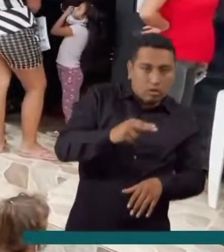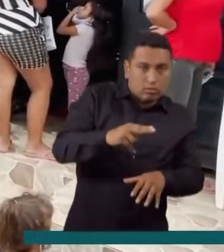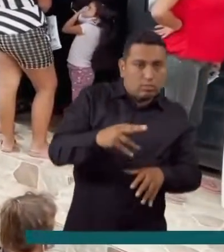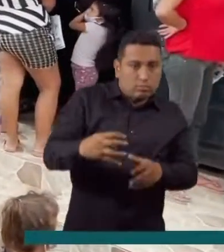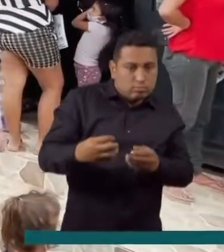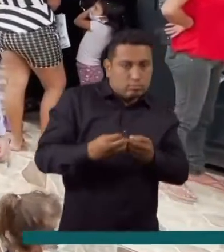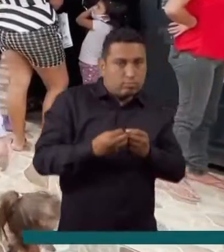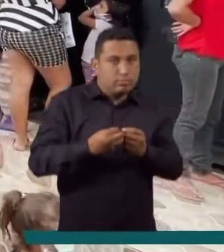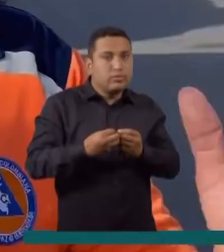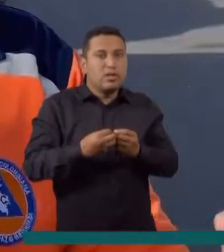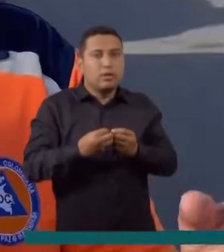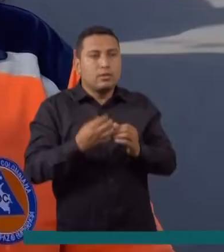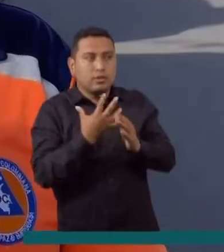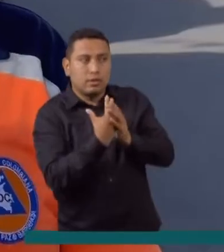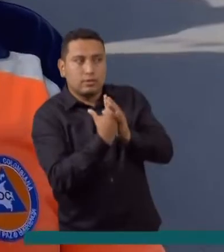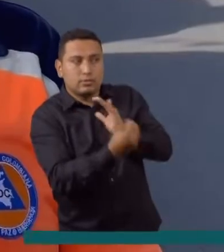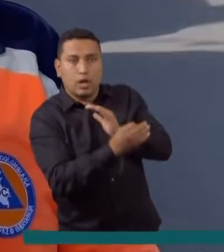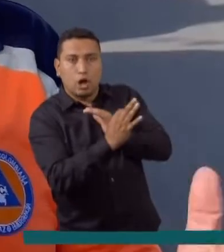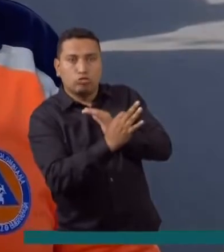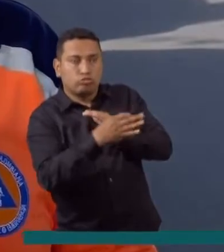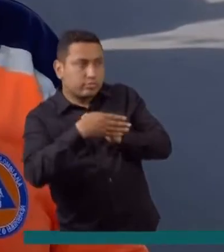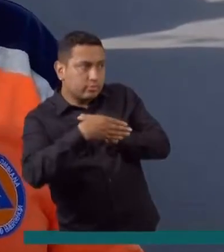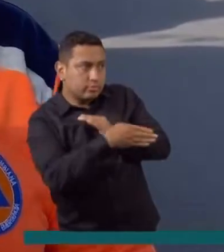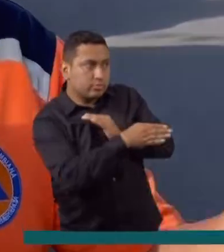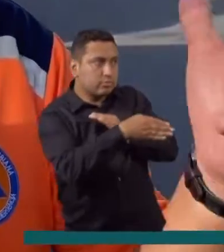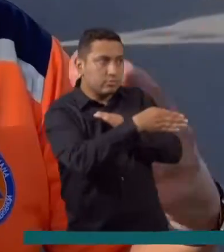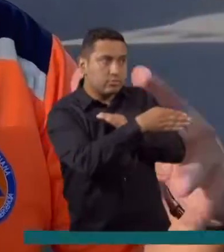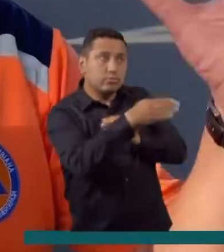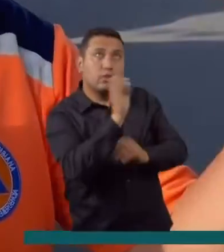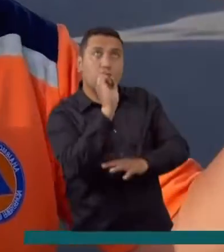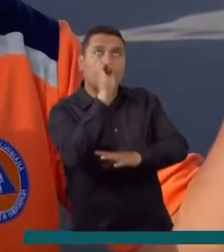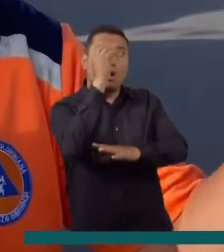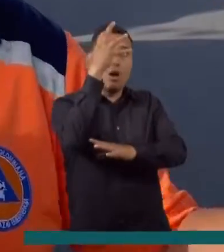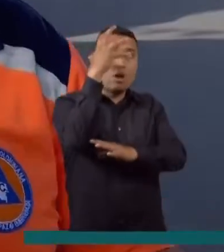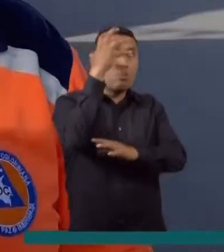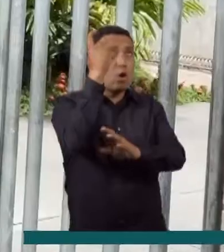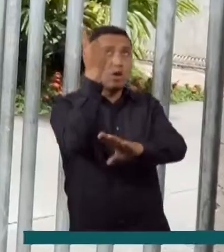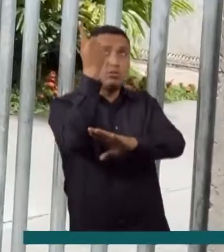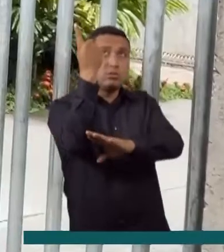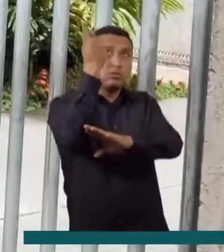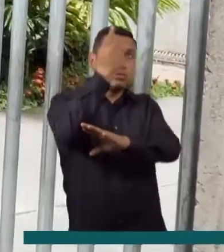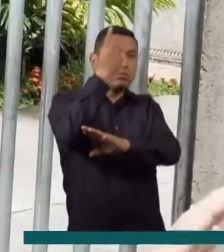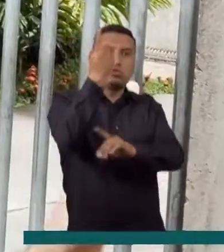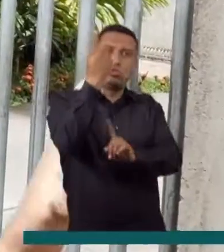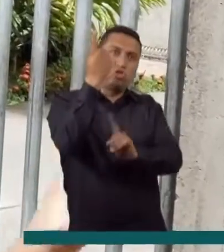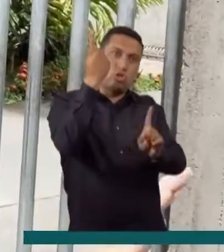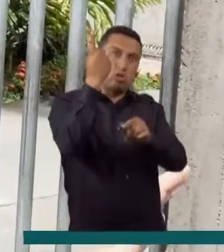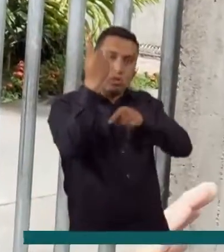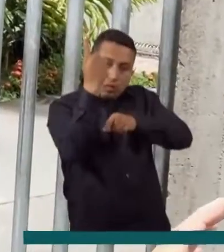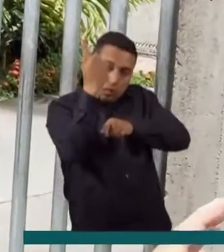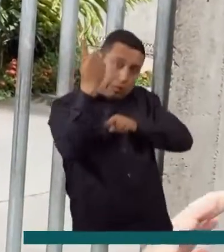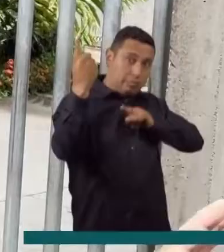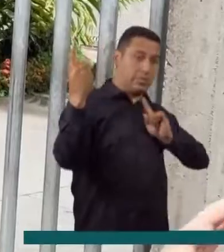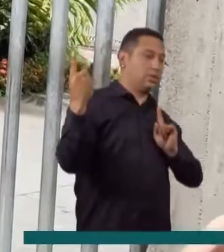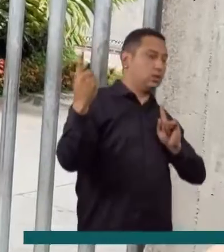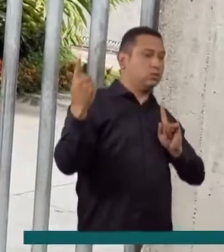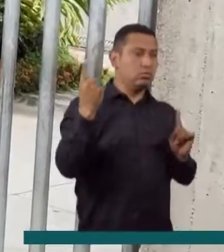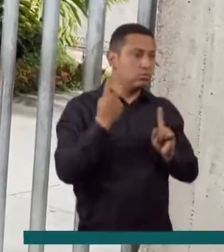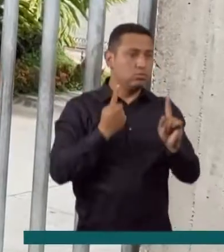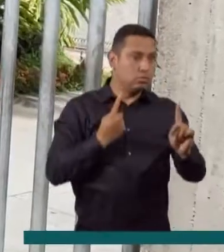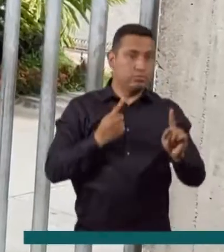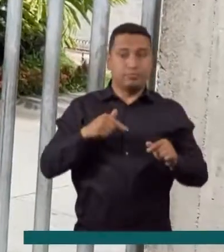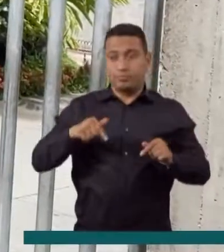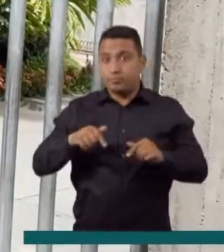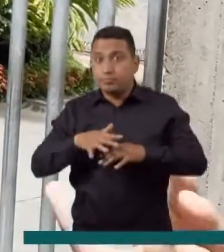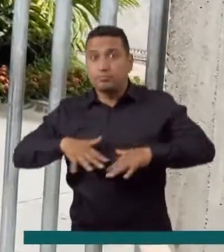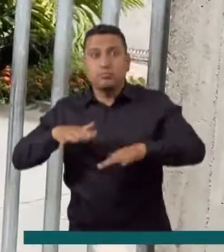ruta de evacuación hacia un punto de encuentro que no tenga árboles ni postes encima. Este es el Colegio Francisco Arango y es el